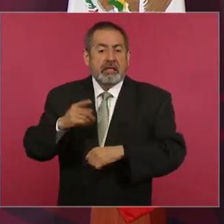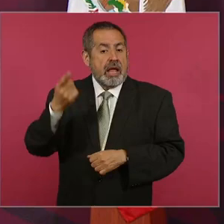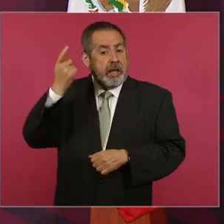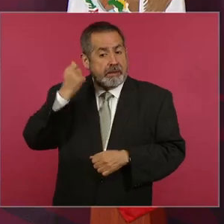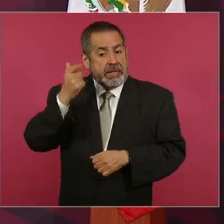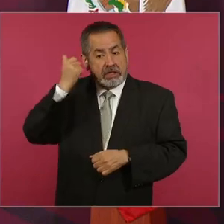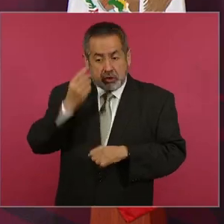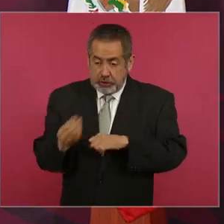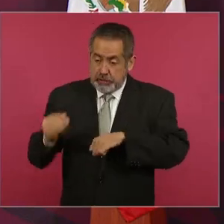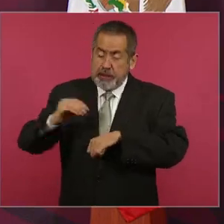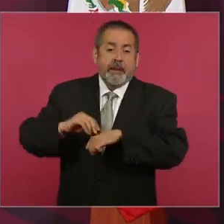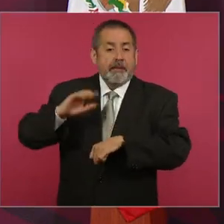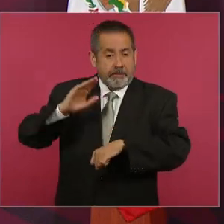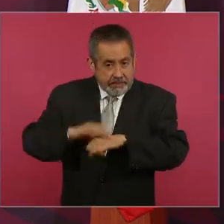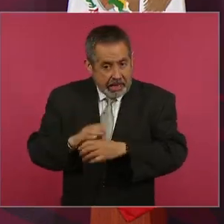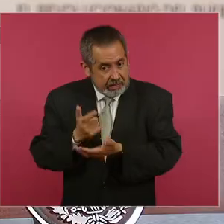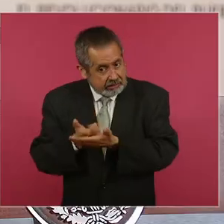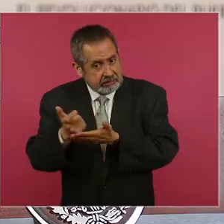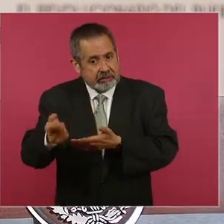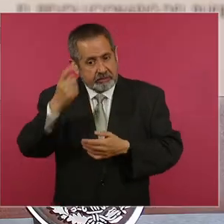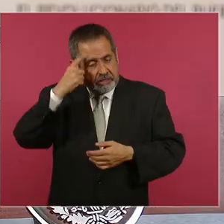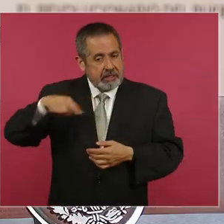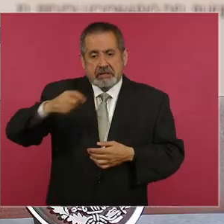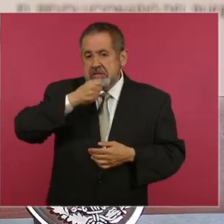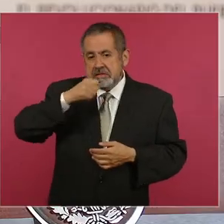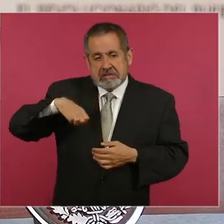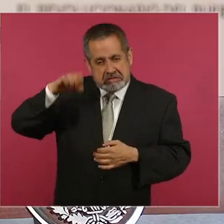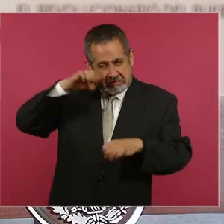pensión a los adultos mayores